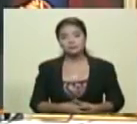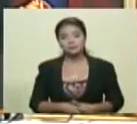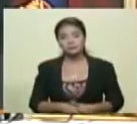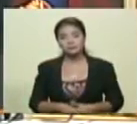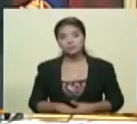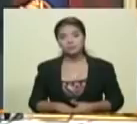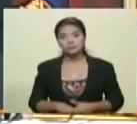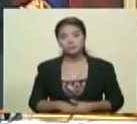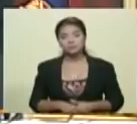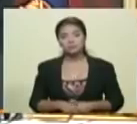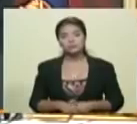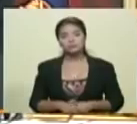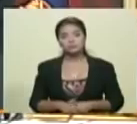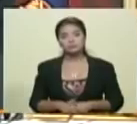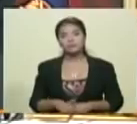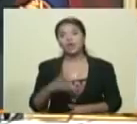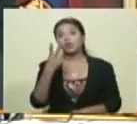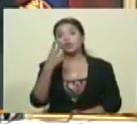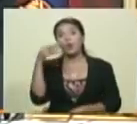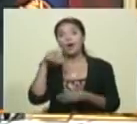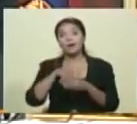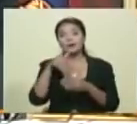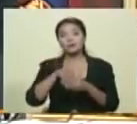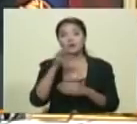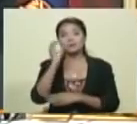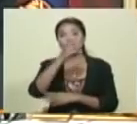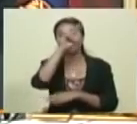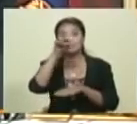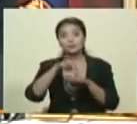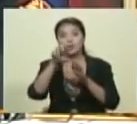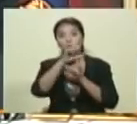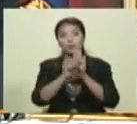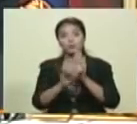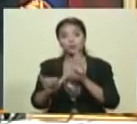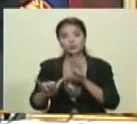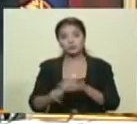E incluye dos elecciones a Asamblea Nacional Constituyente.